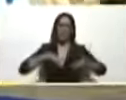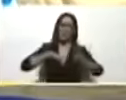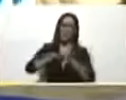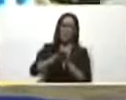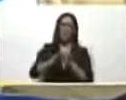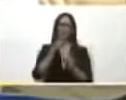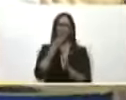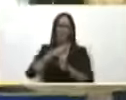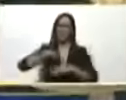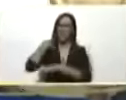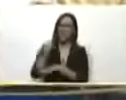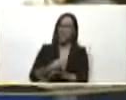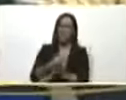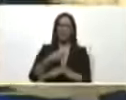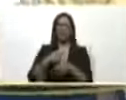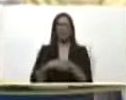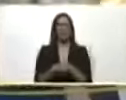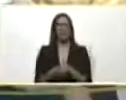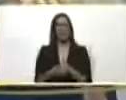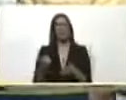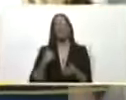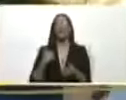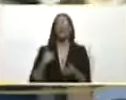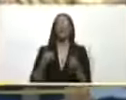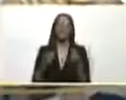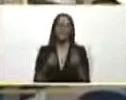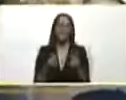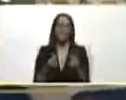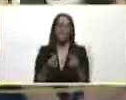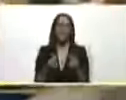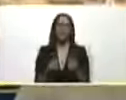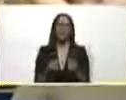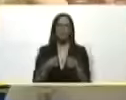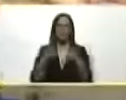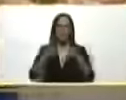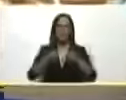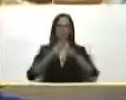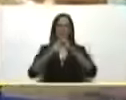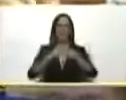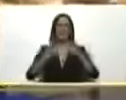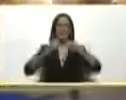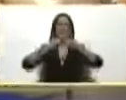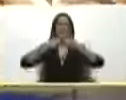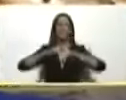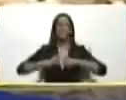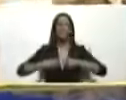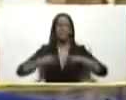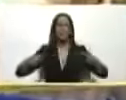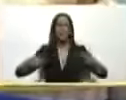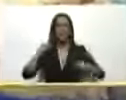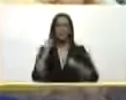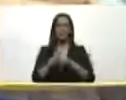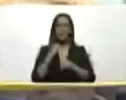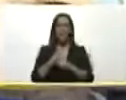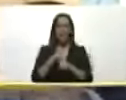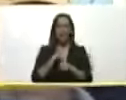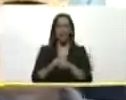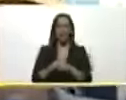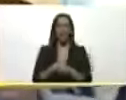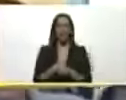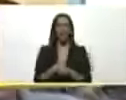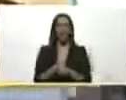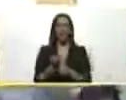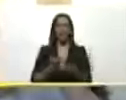buena paga cualquier dinero que se pone en sus manos se multiplica en trabajo en